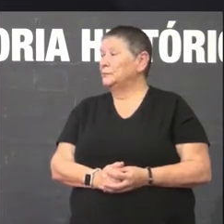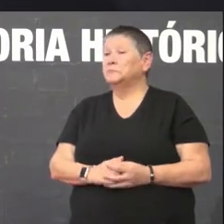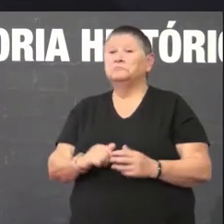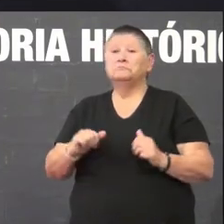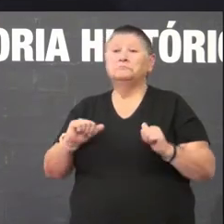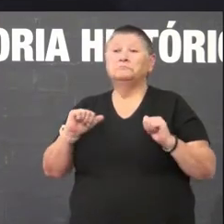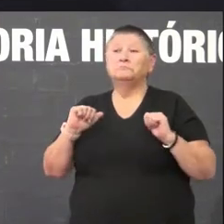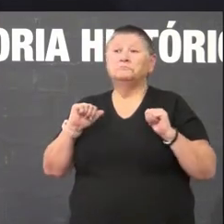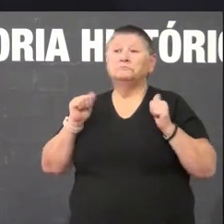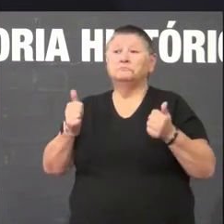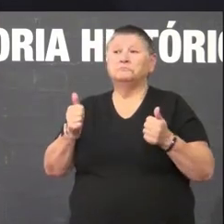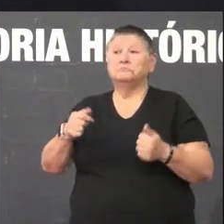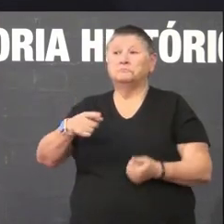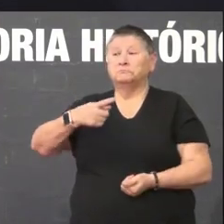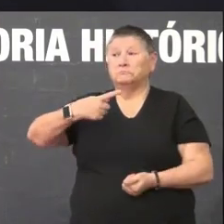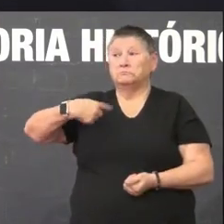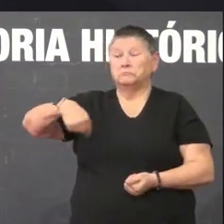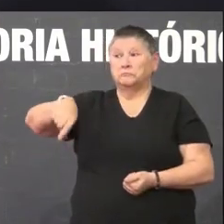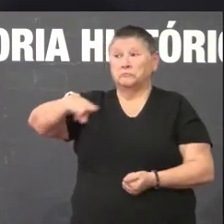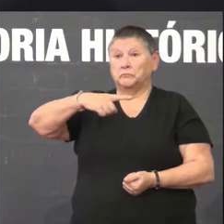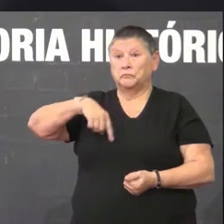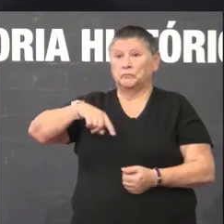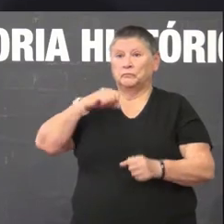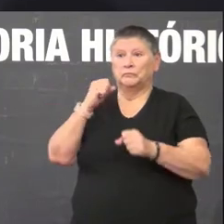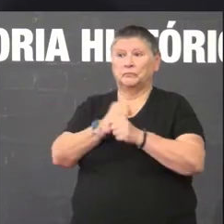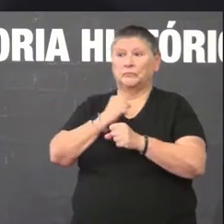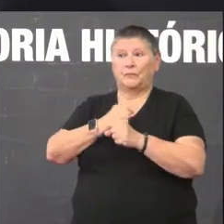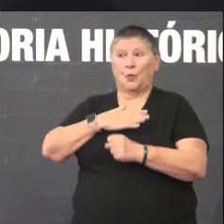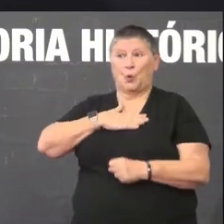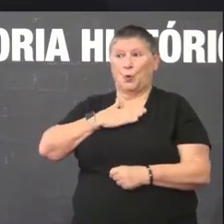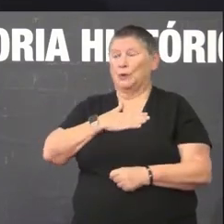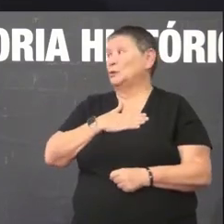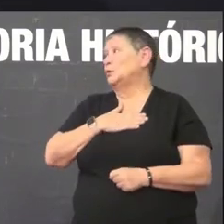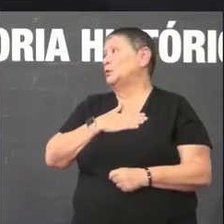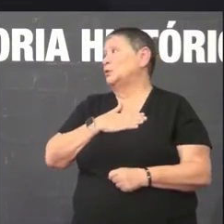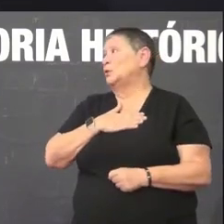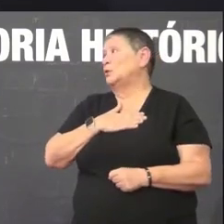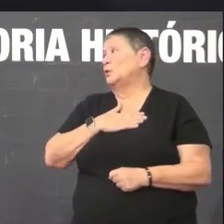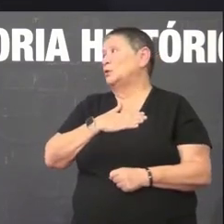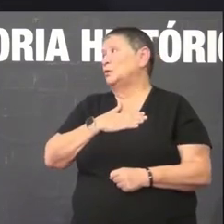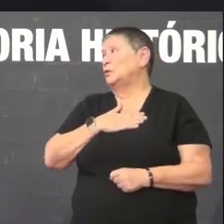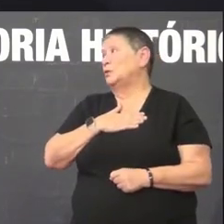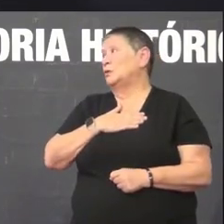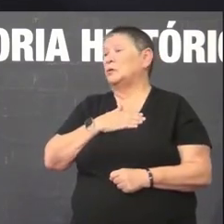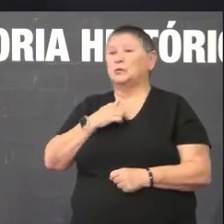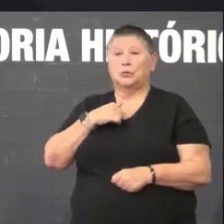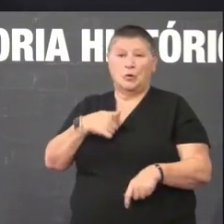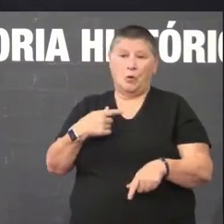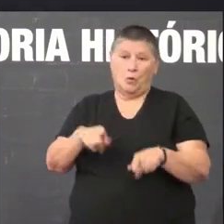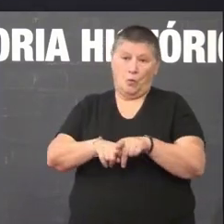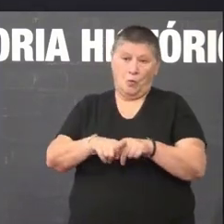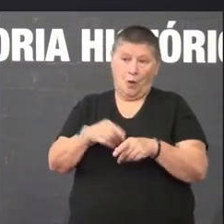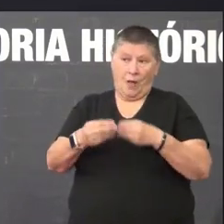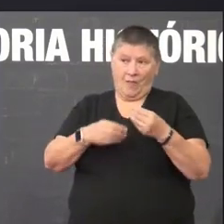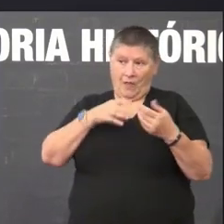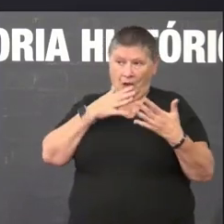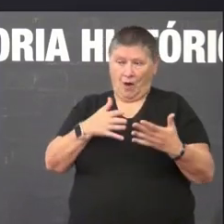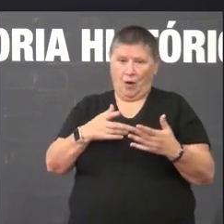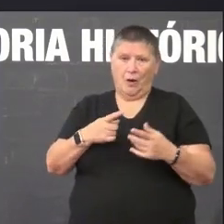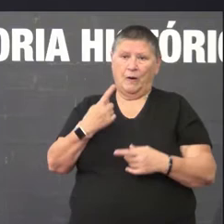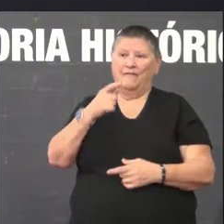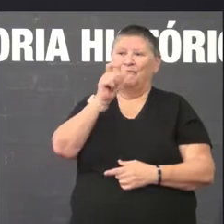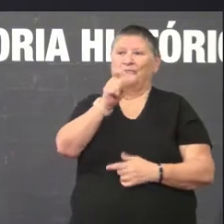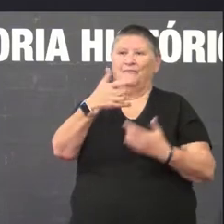Comenzamos os nosos traballos, e así vou a facer ahora as seguintes